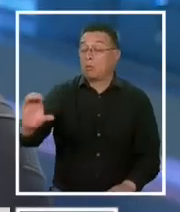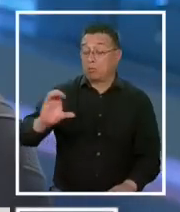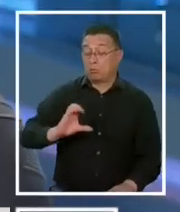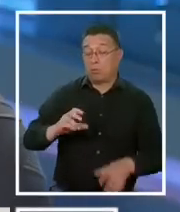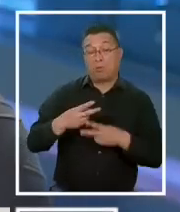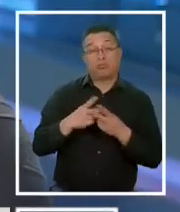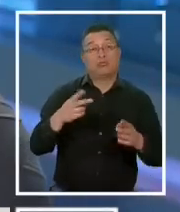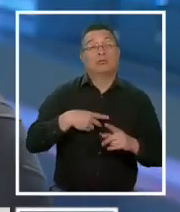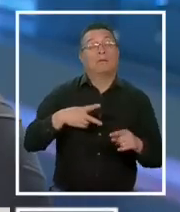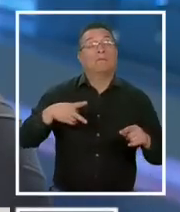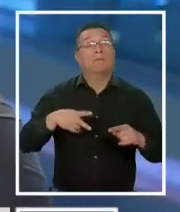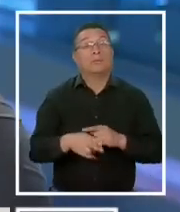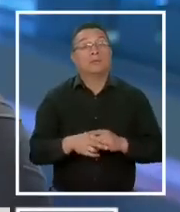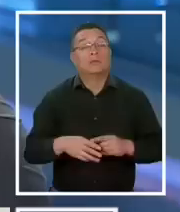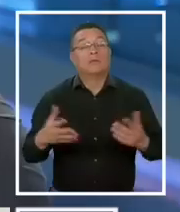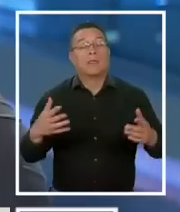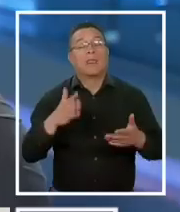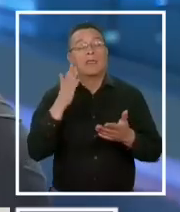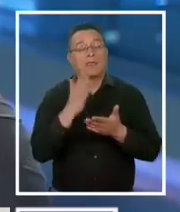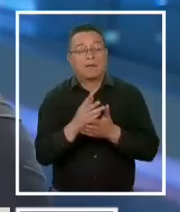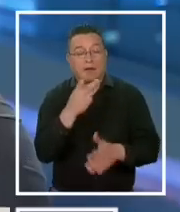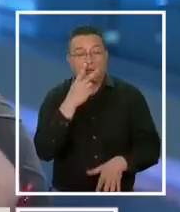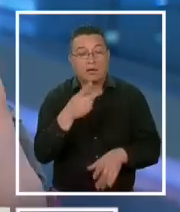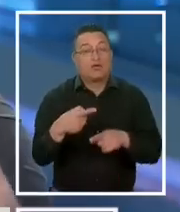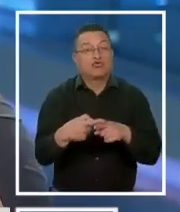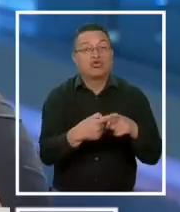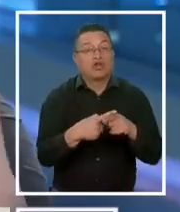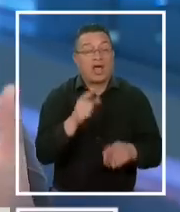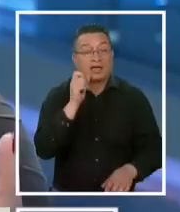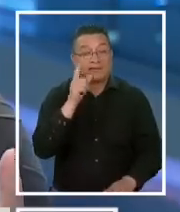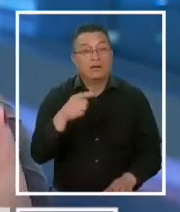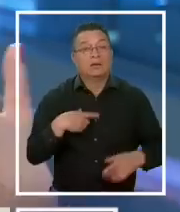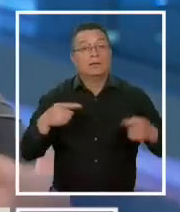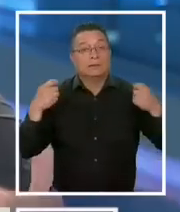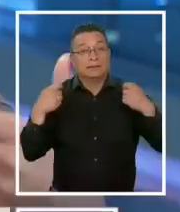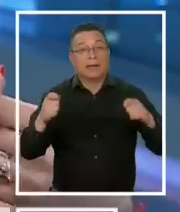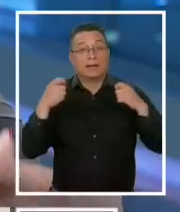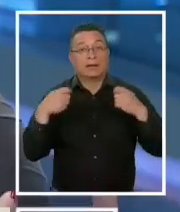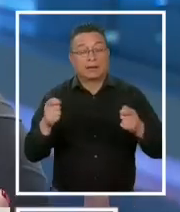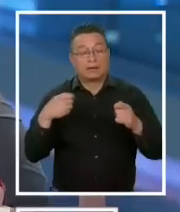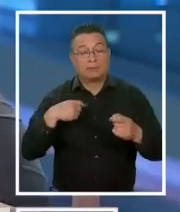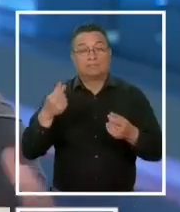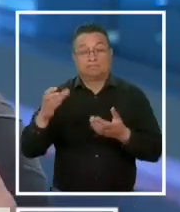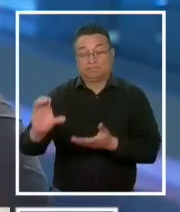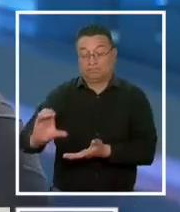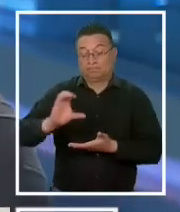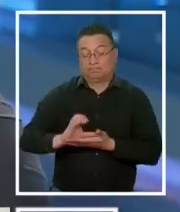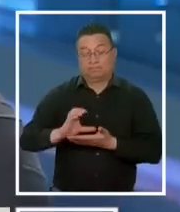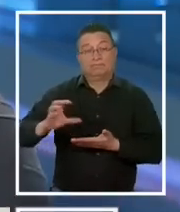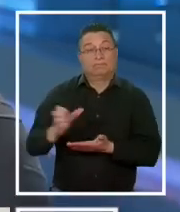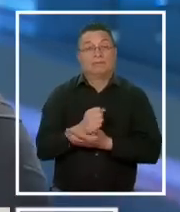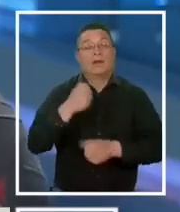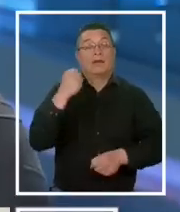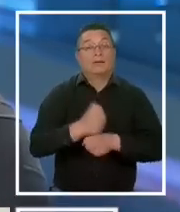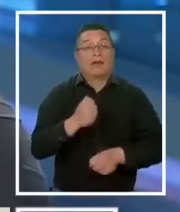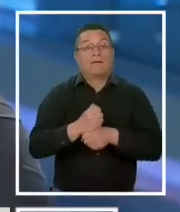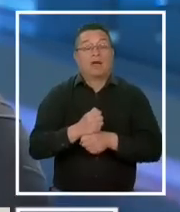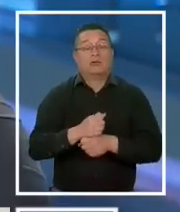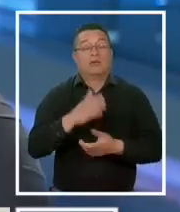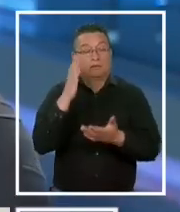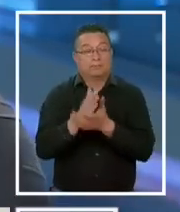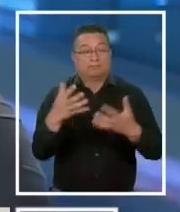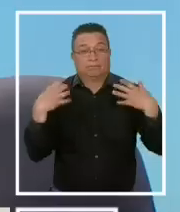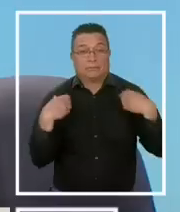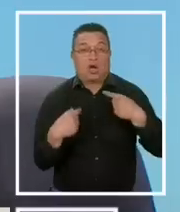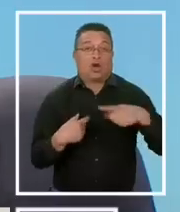público y en el fondo tengamos que ver si es que la sociedad civil sigue tratando de conseguirse recursos para hacer trabajo que en realidad le